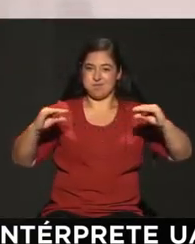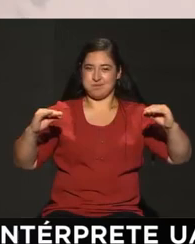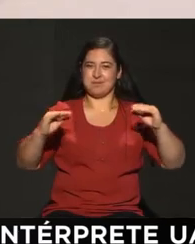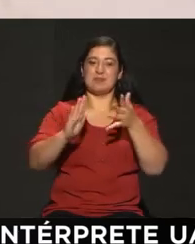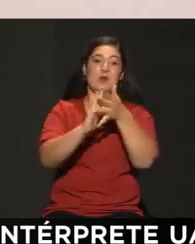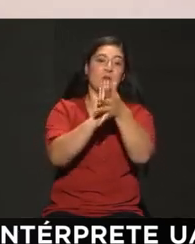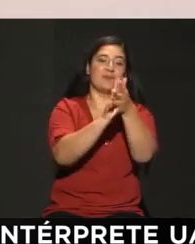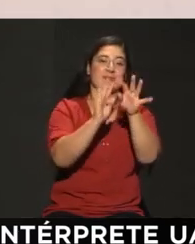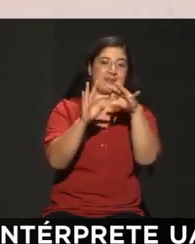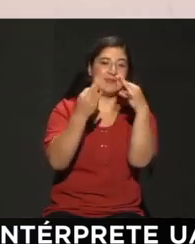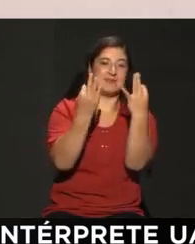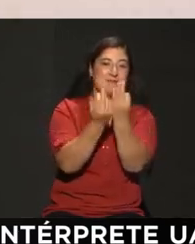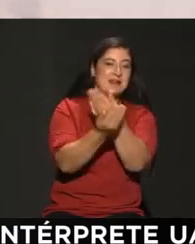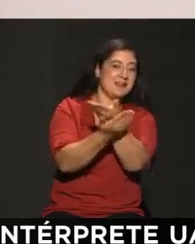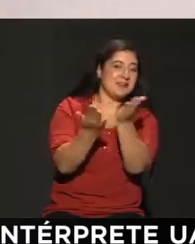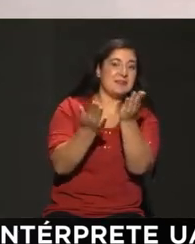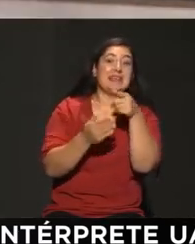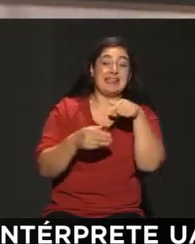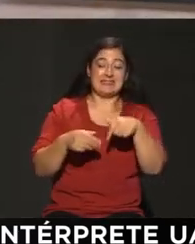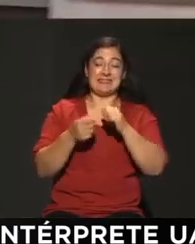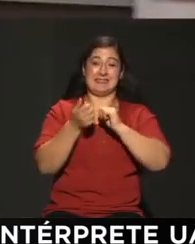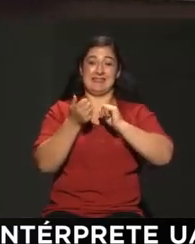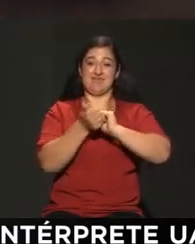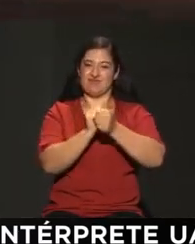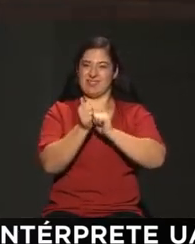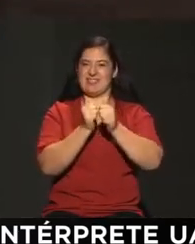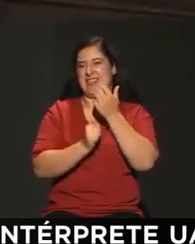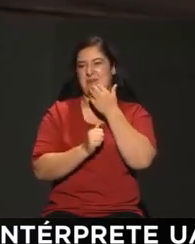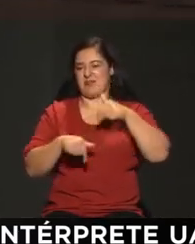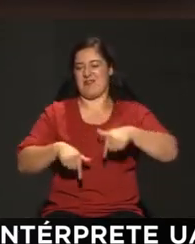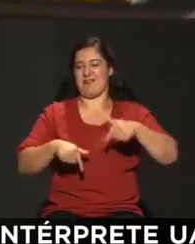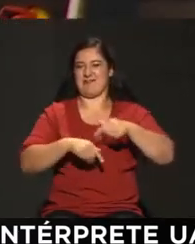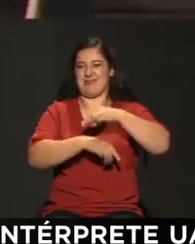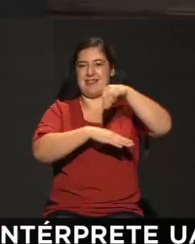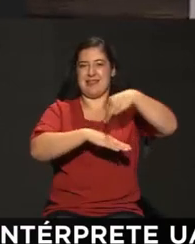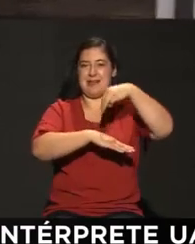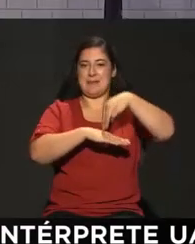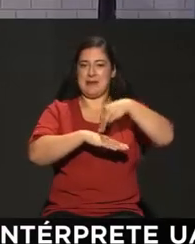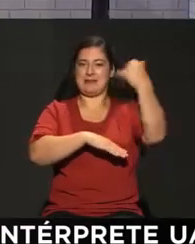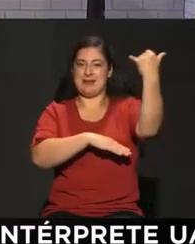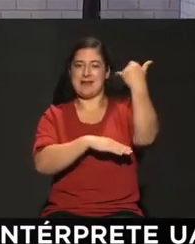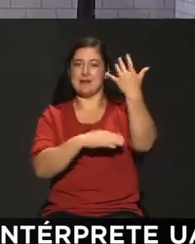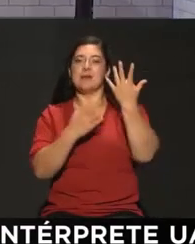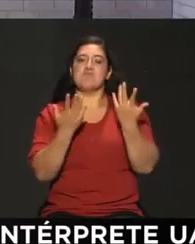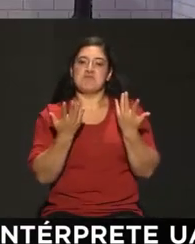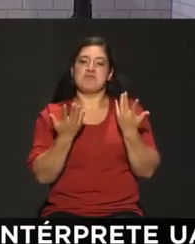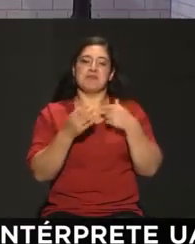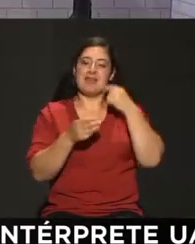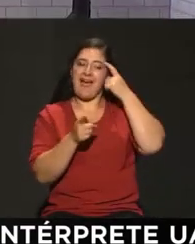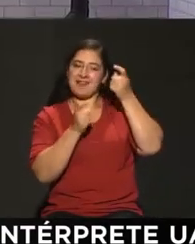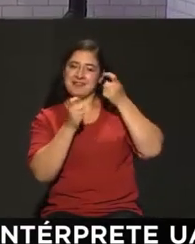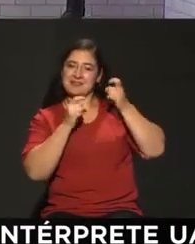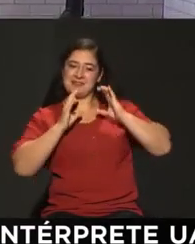a todas las familias en la casa que esos ejercicios, nosotros que estamos acá en el set, vamos a hacerlos con un poquito de control